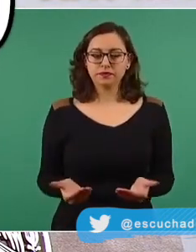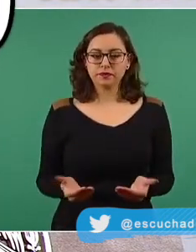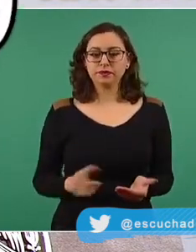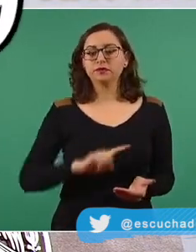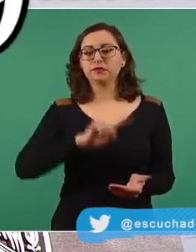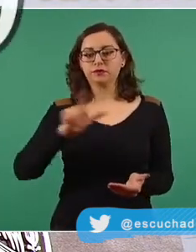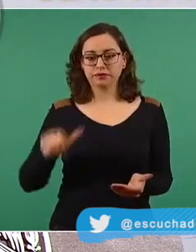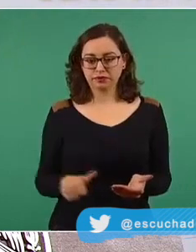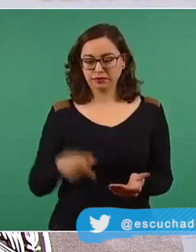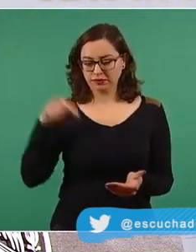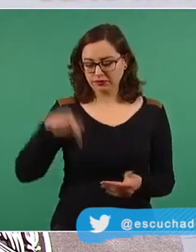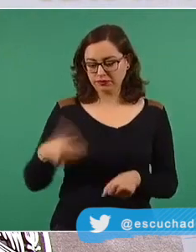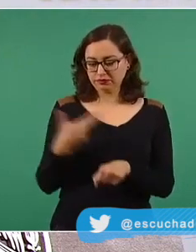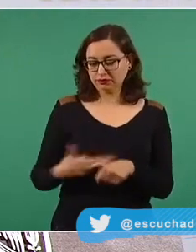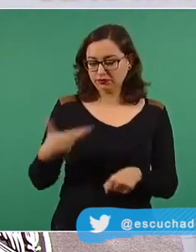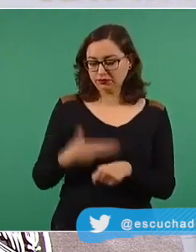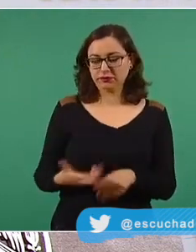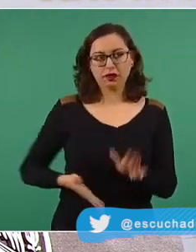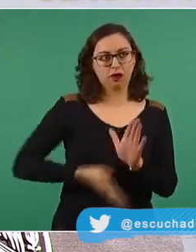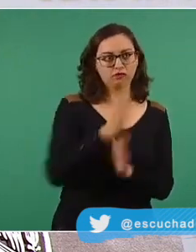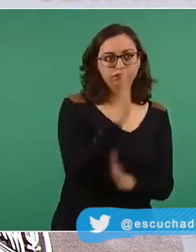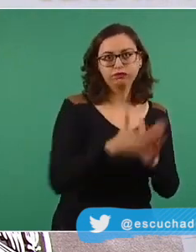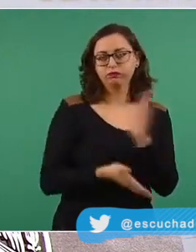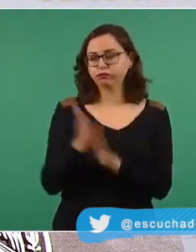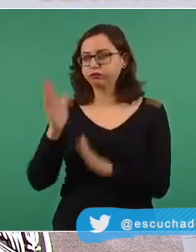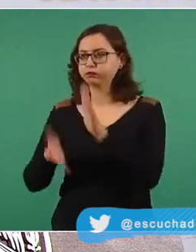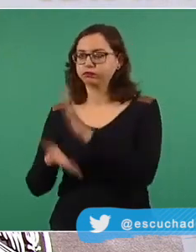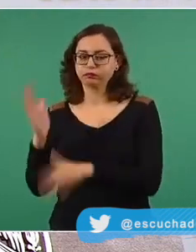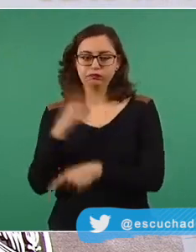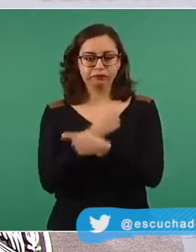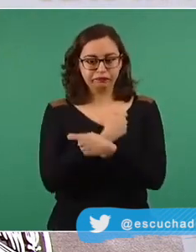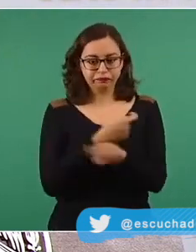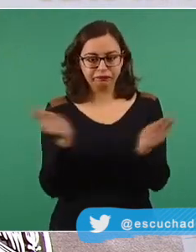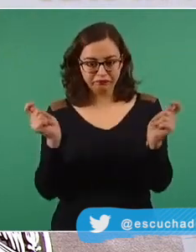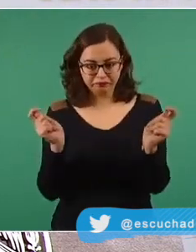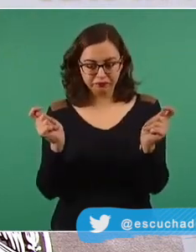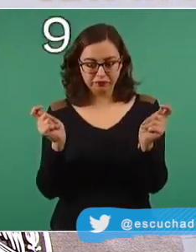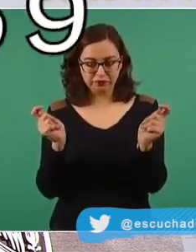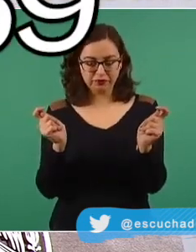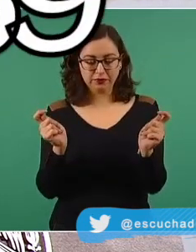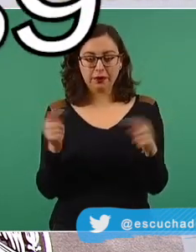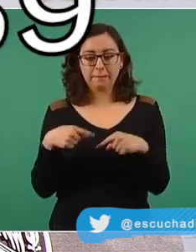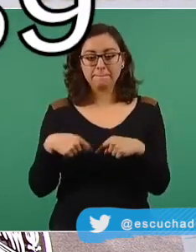600.749 dosis de vacunas contra COVID-19 y en todo el país se han aplicado